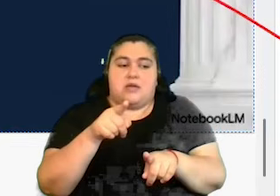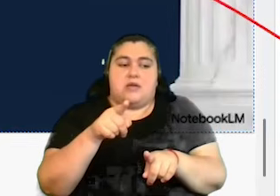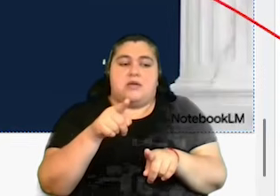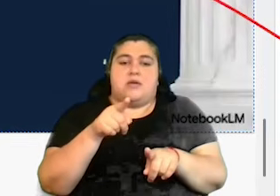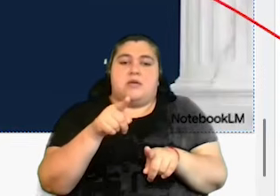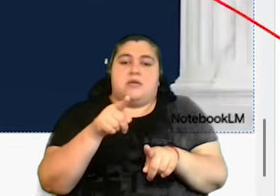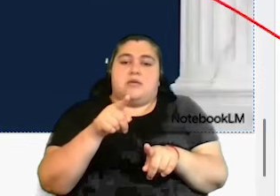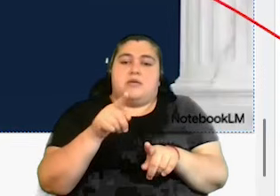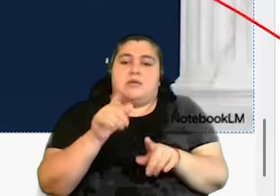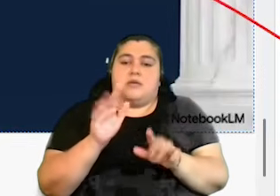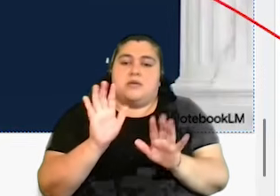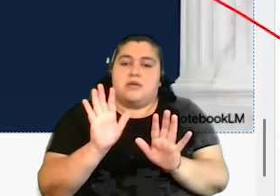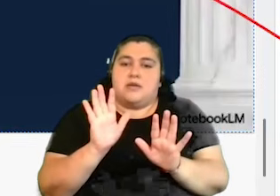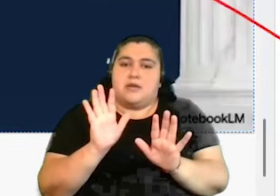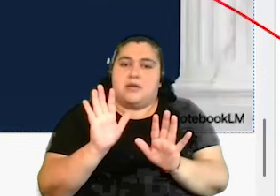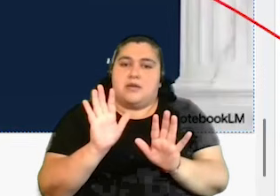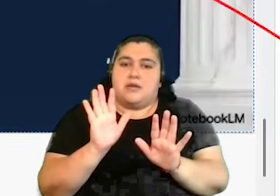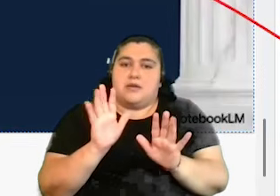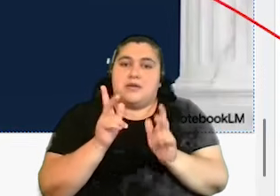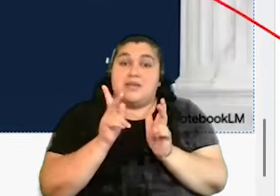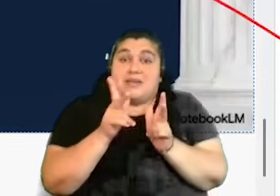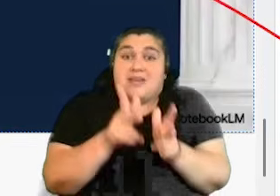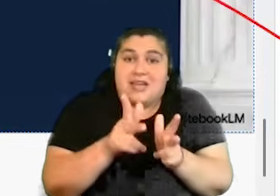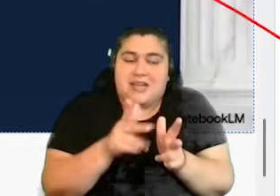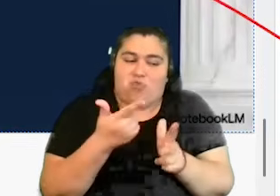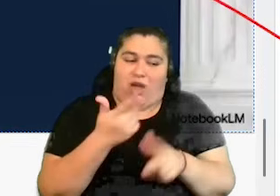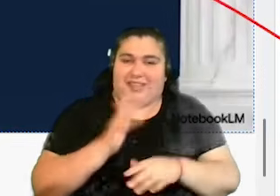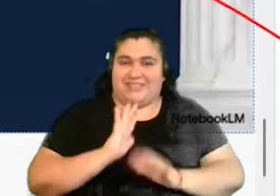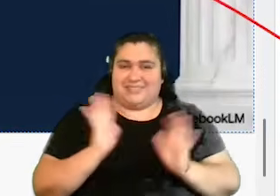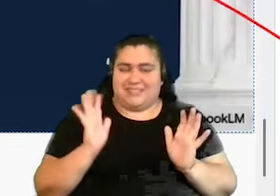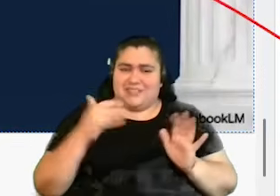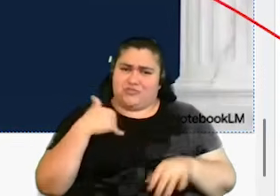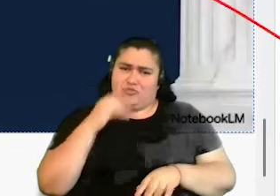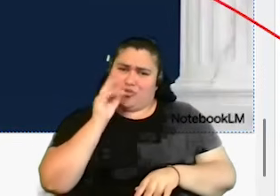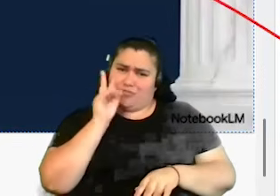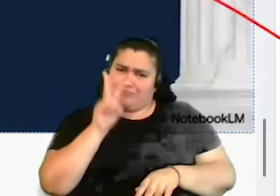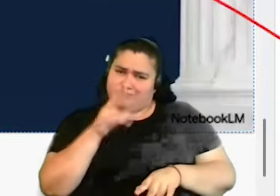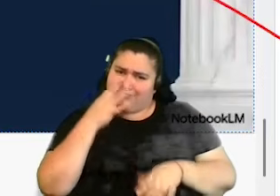no te podría decir al día de hoy. Sí, yo lo que Tendríamos que estoy ver. viendo, y lo único que quería